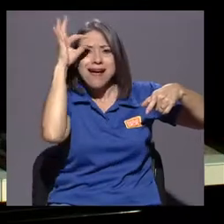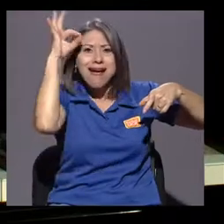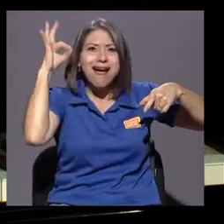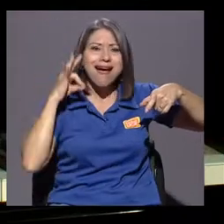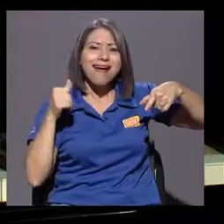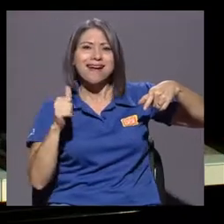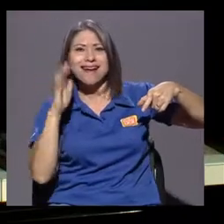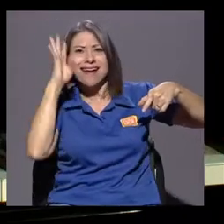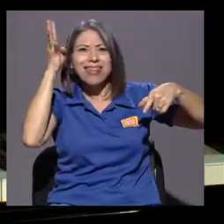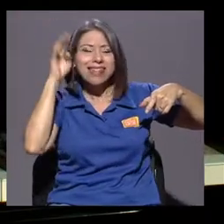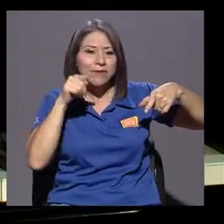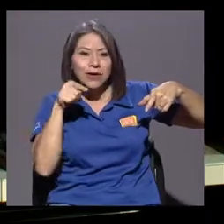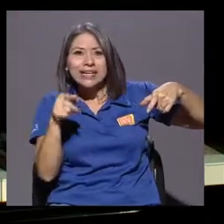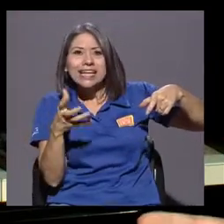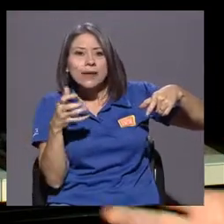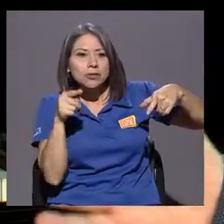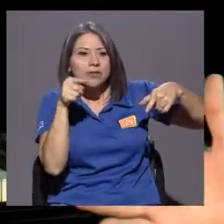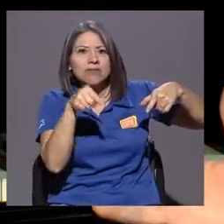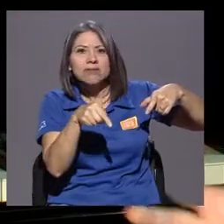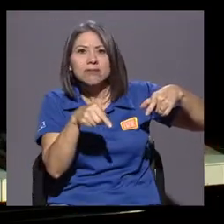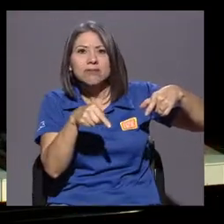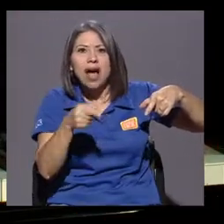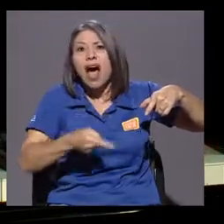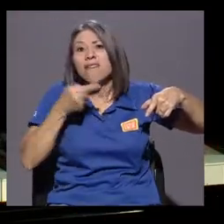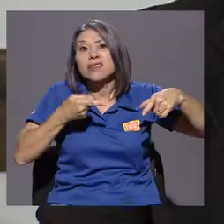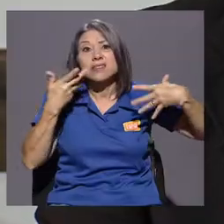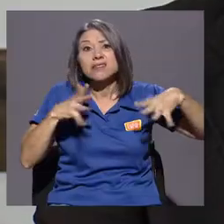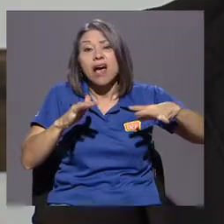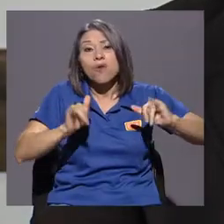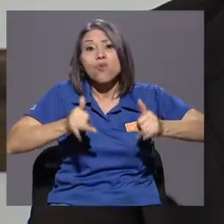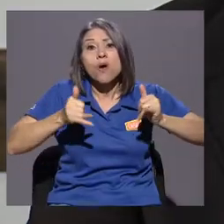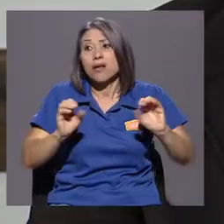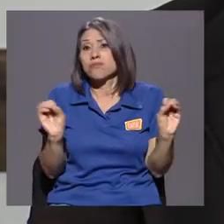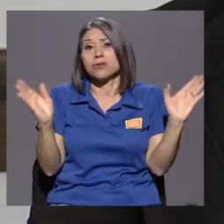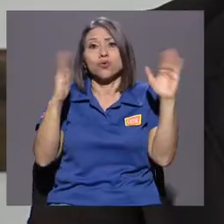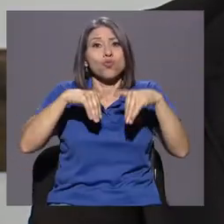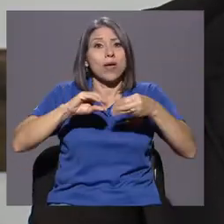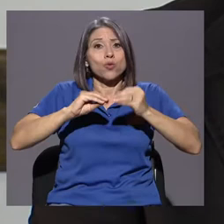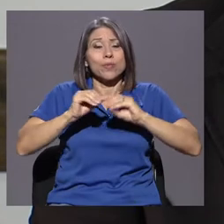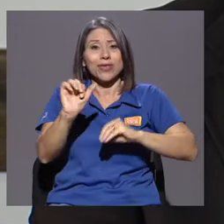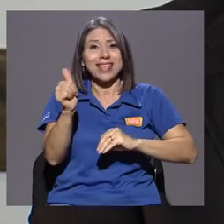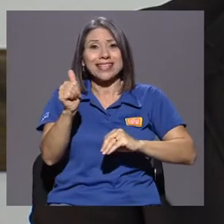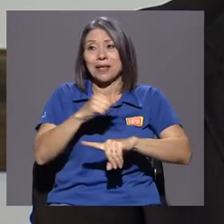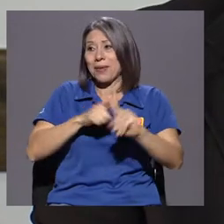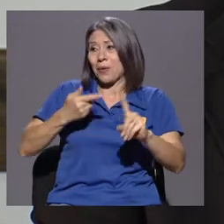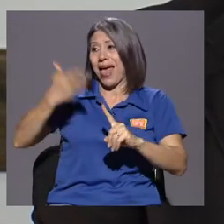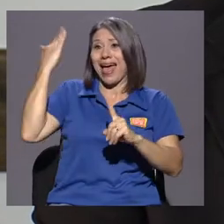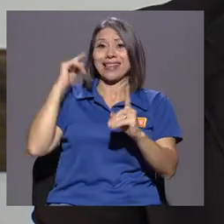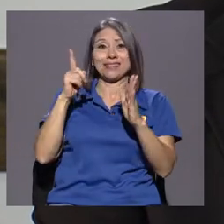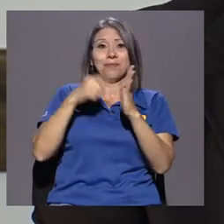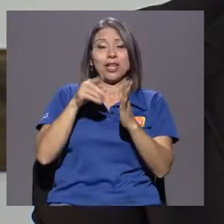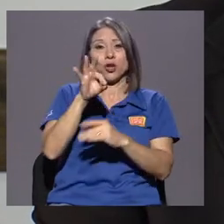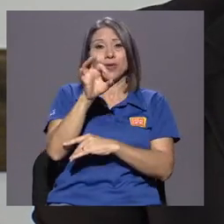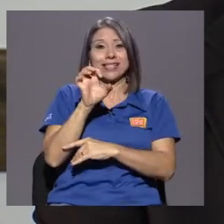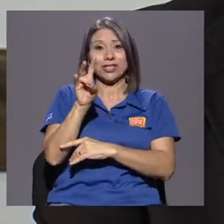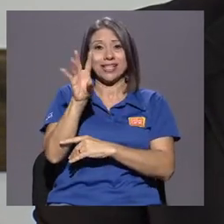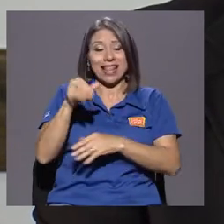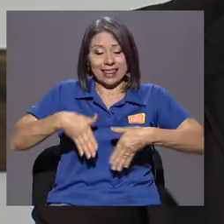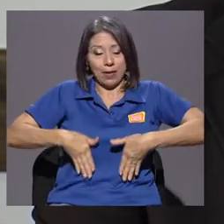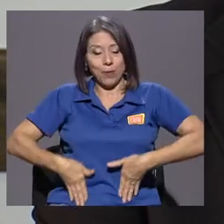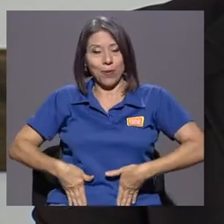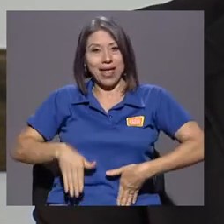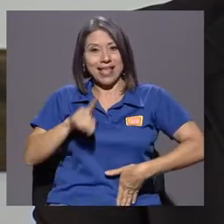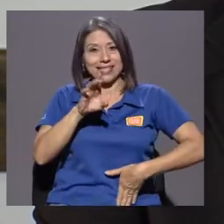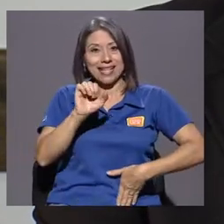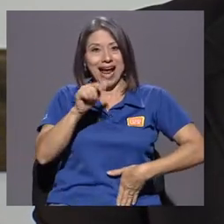y a veces ya los equipos juegan sin un 10 y en ese en menos de 3 70 saga no se dio el lujo de alinear a